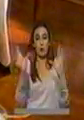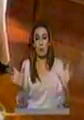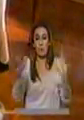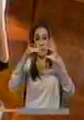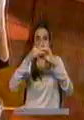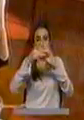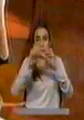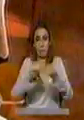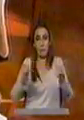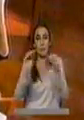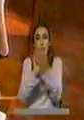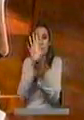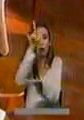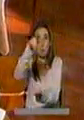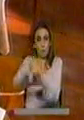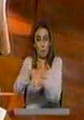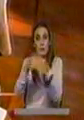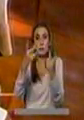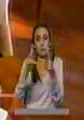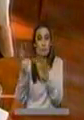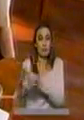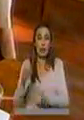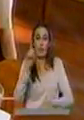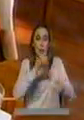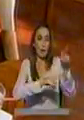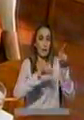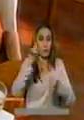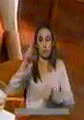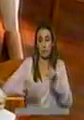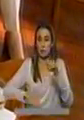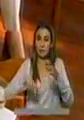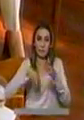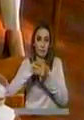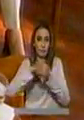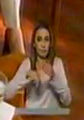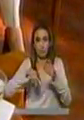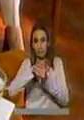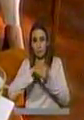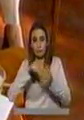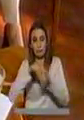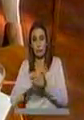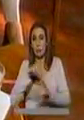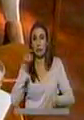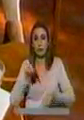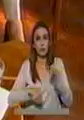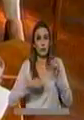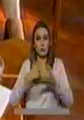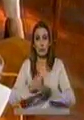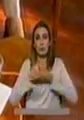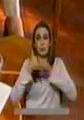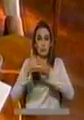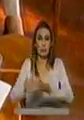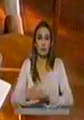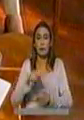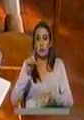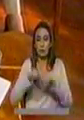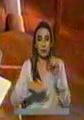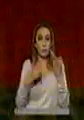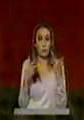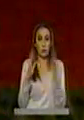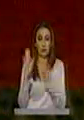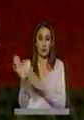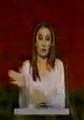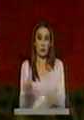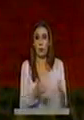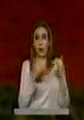directos para poder atraer, porque también hay algunas trabas que no nos han ayudado para que ese número no sea ni siquiera de cerca